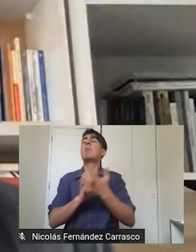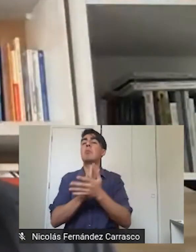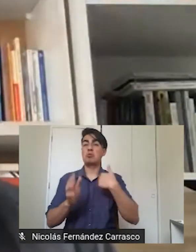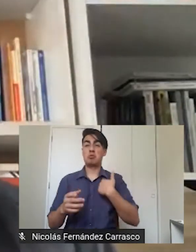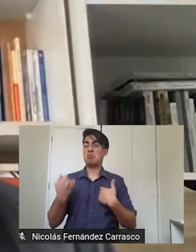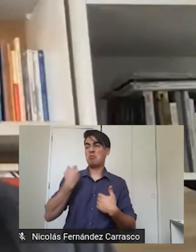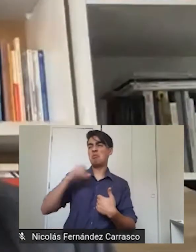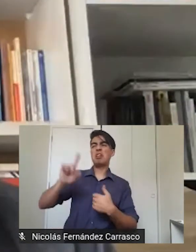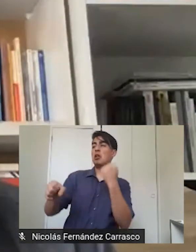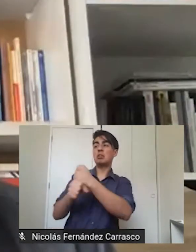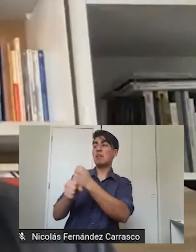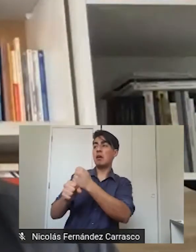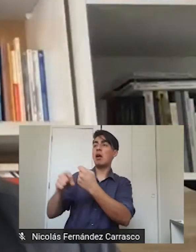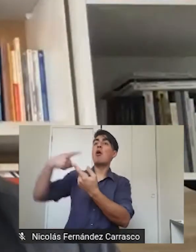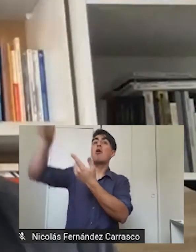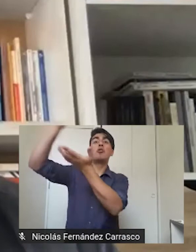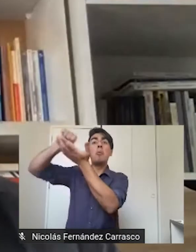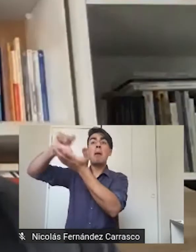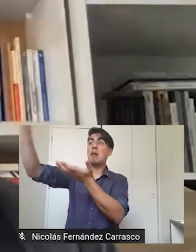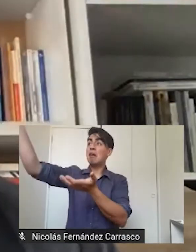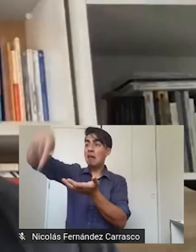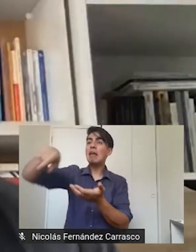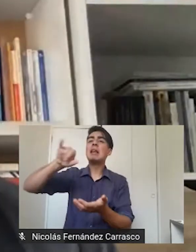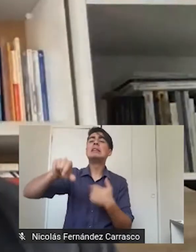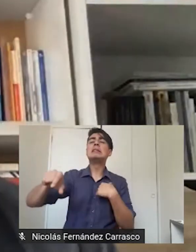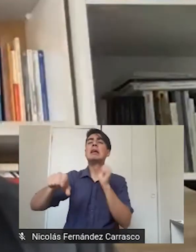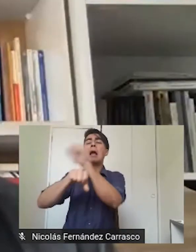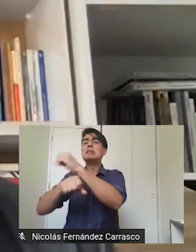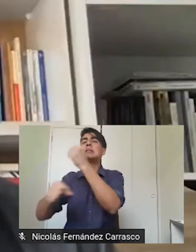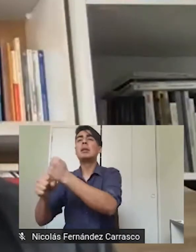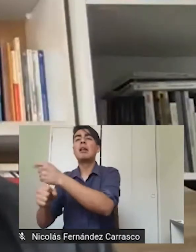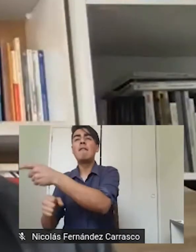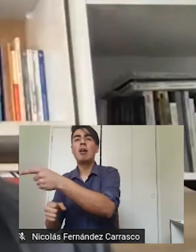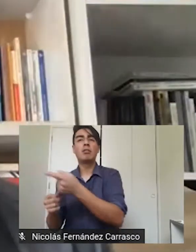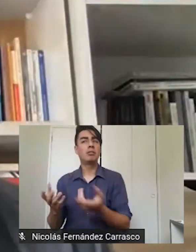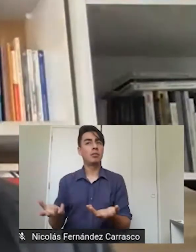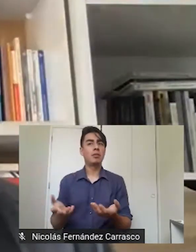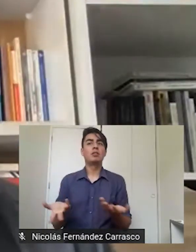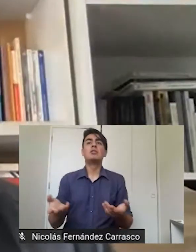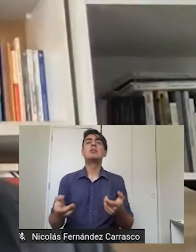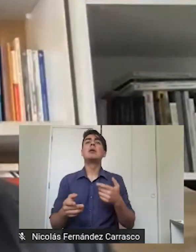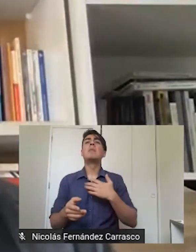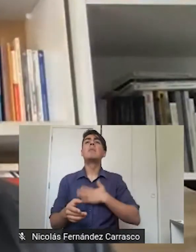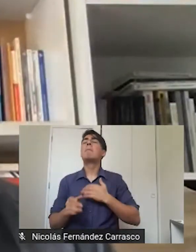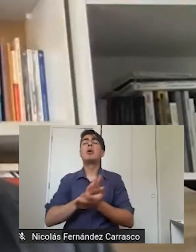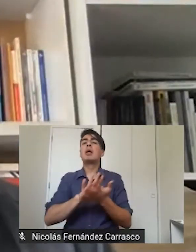quieren hacer. Y esto claramente supone que a pesar de que se valora